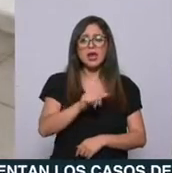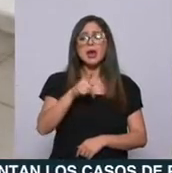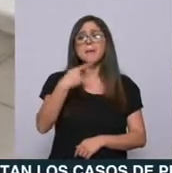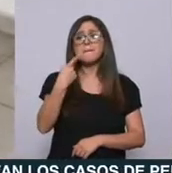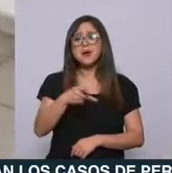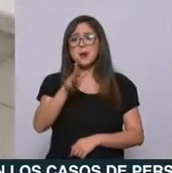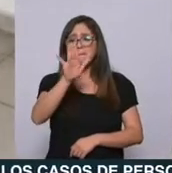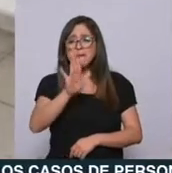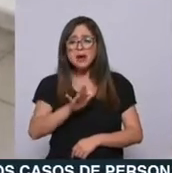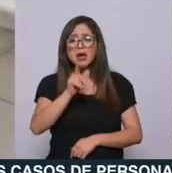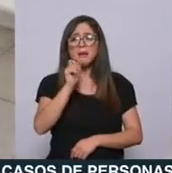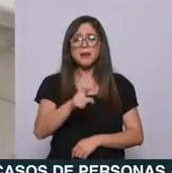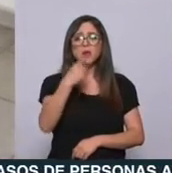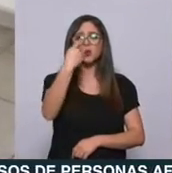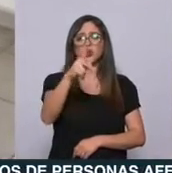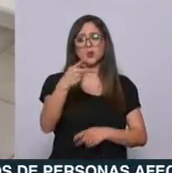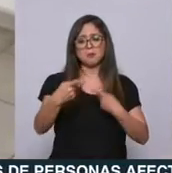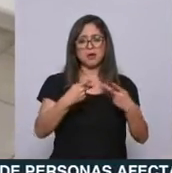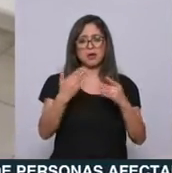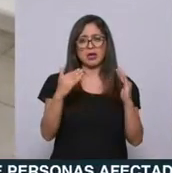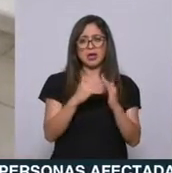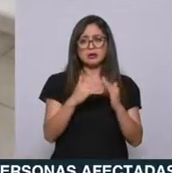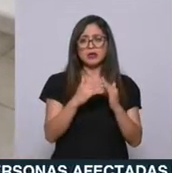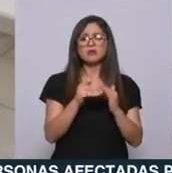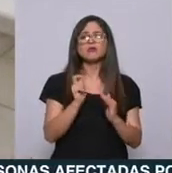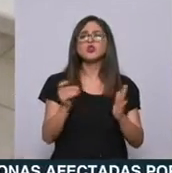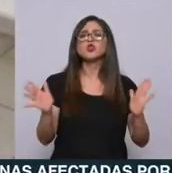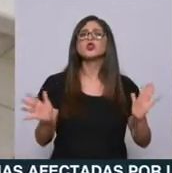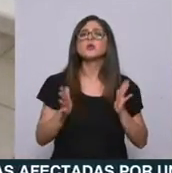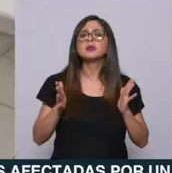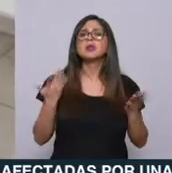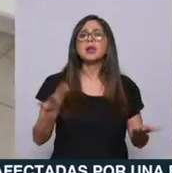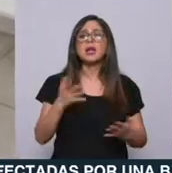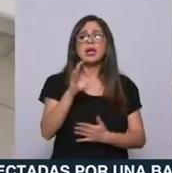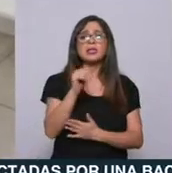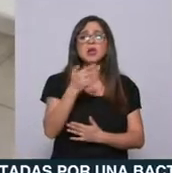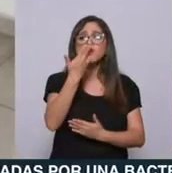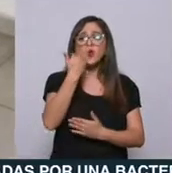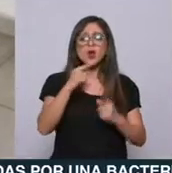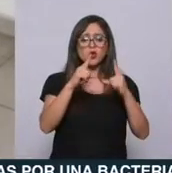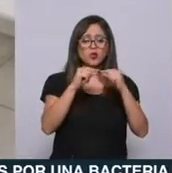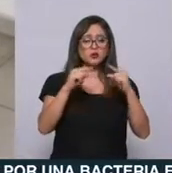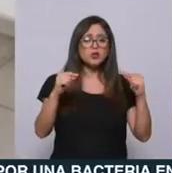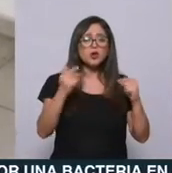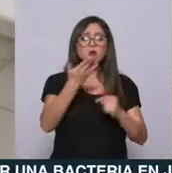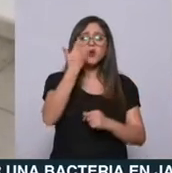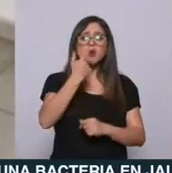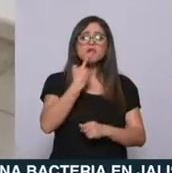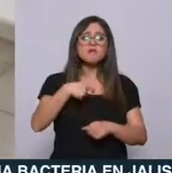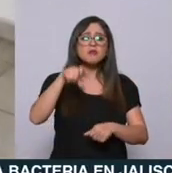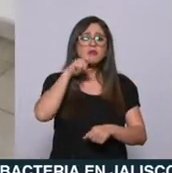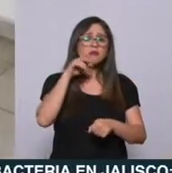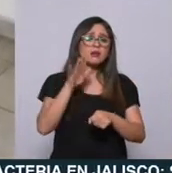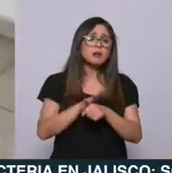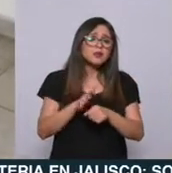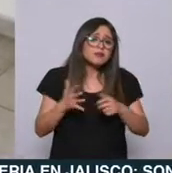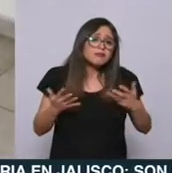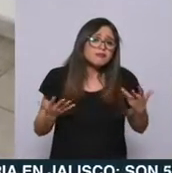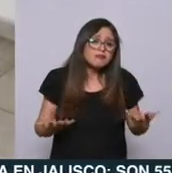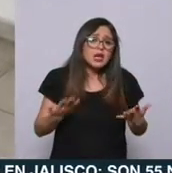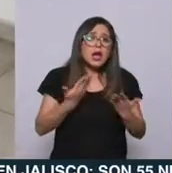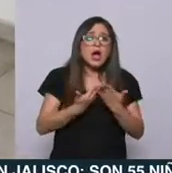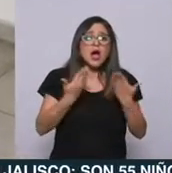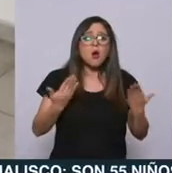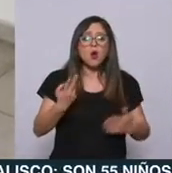parece es la casera. Pero, oh sorpresa, ¿qué creen? La casera no tiene ni tocino ni katsu. Así que ahora toca